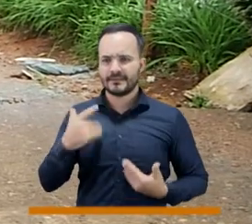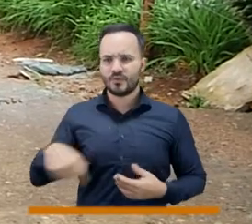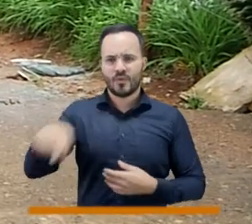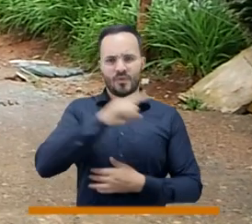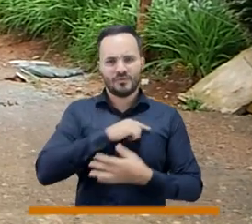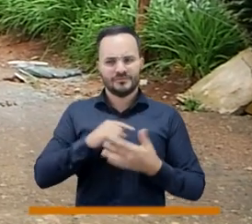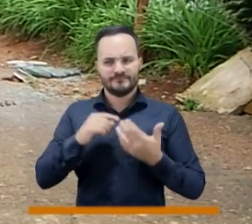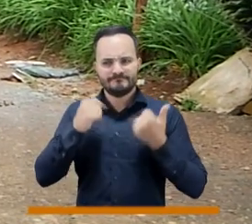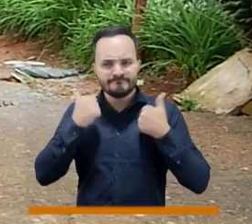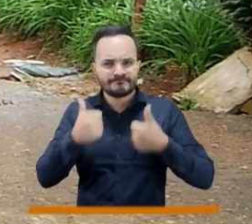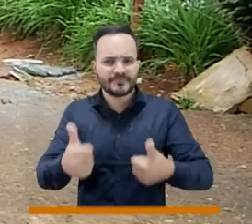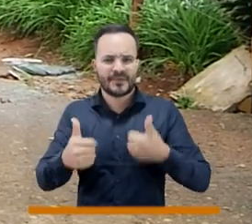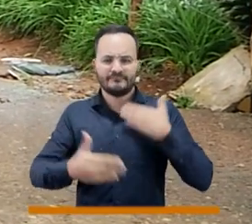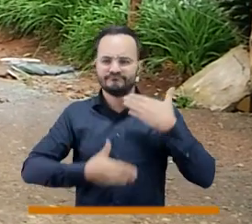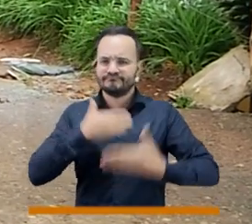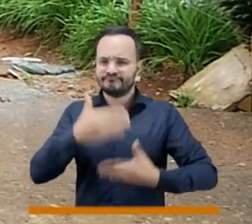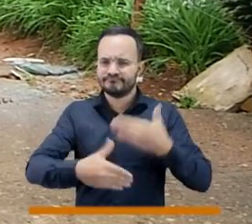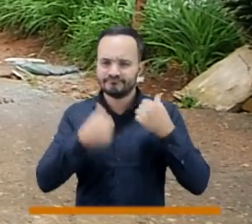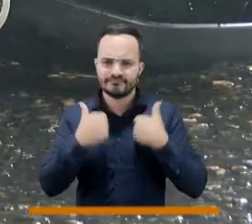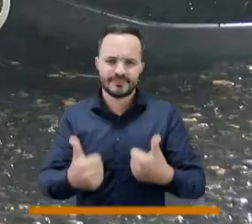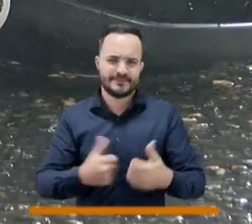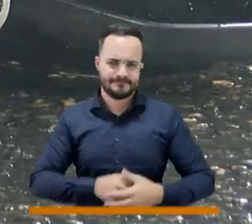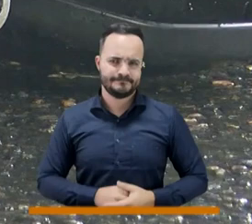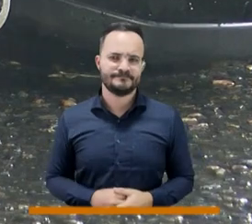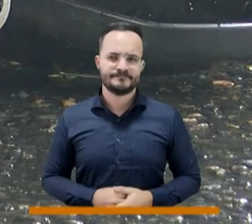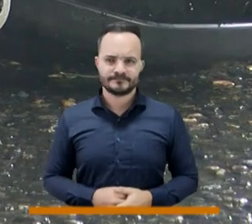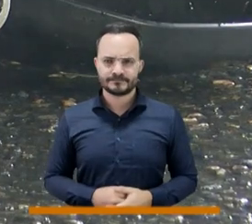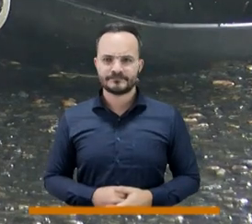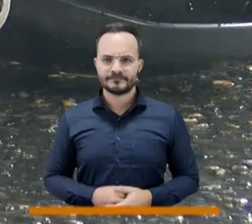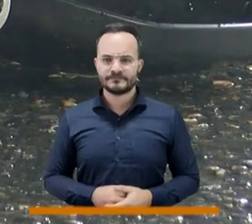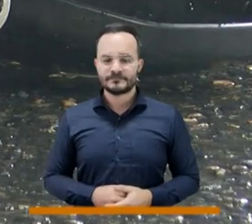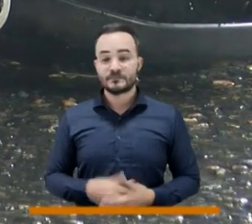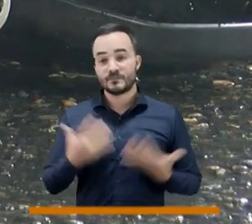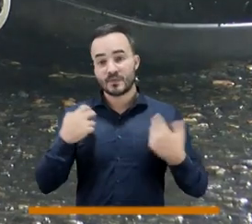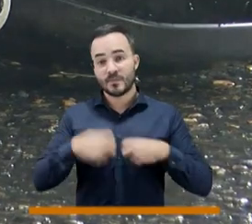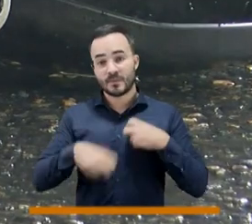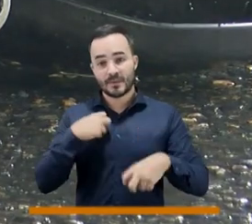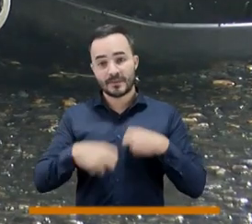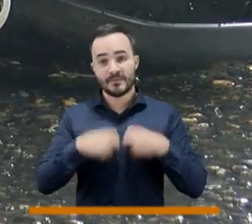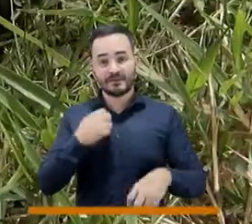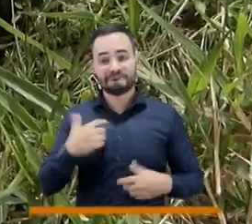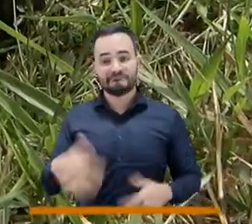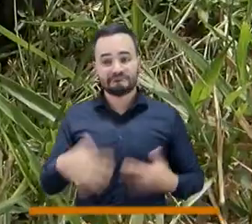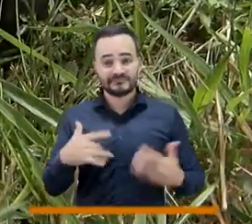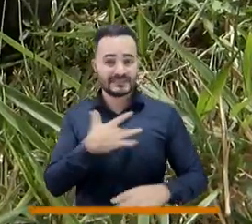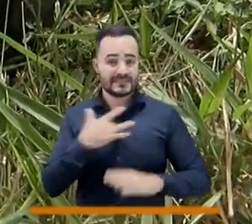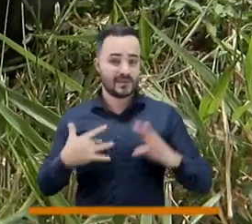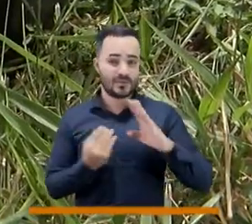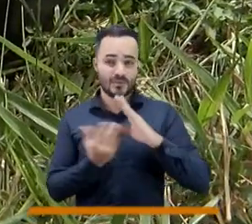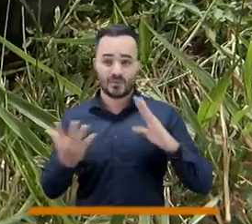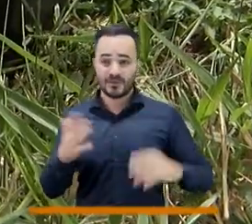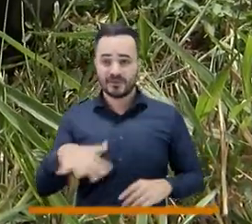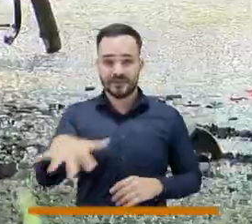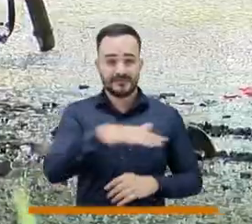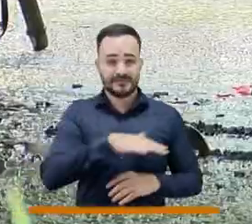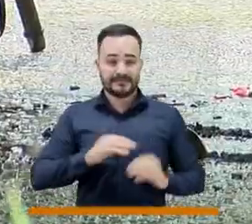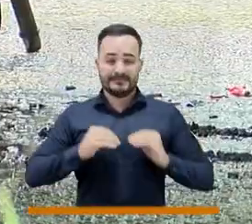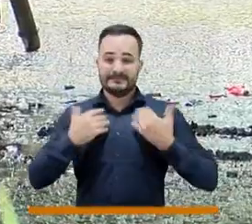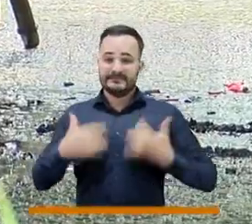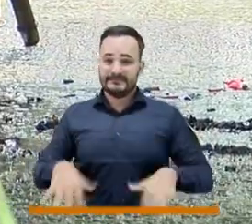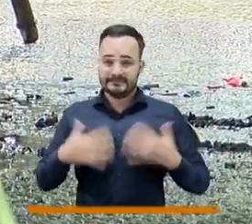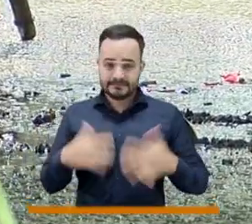una corresponsabilidad para atender esta situación. Es una problemática de salud pública que